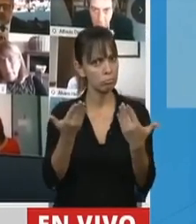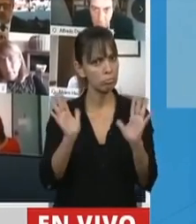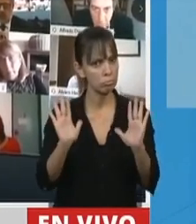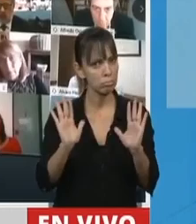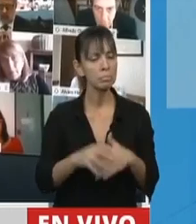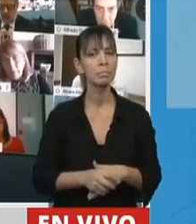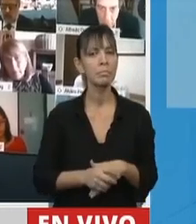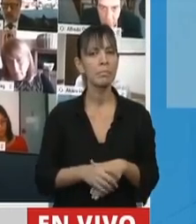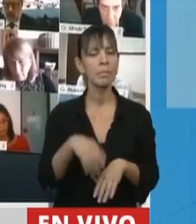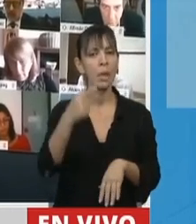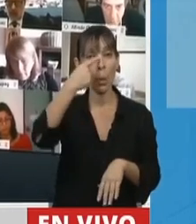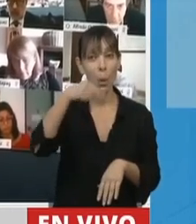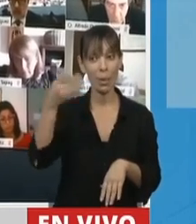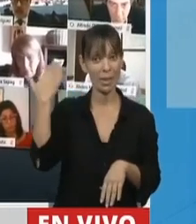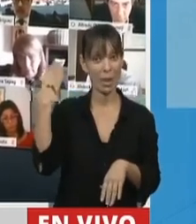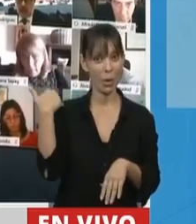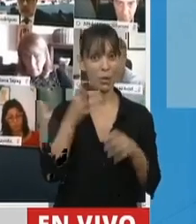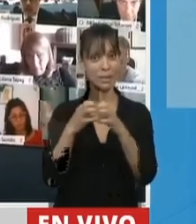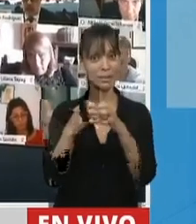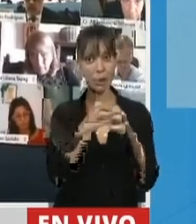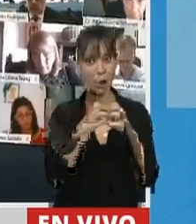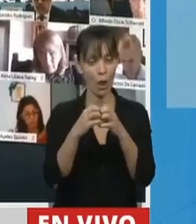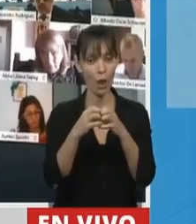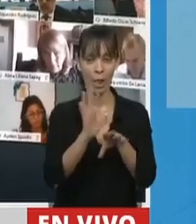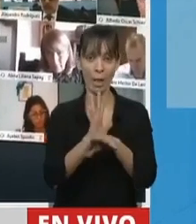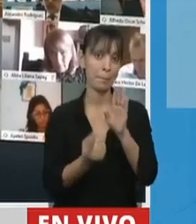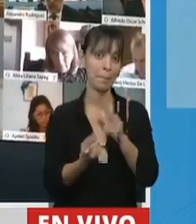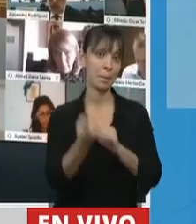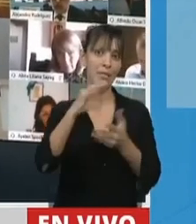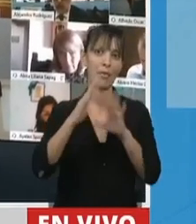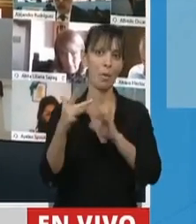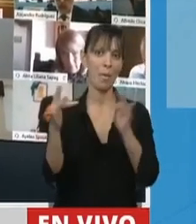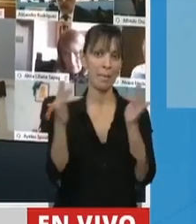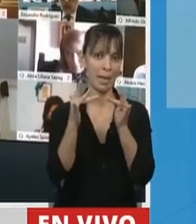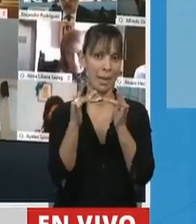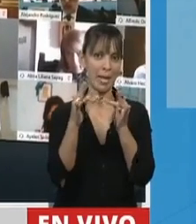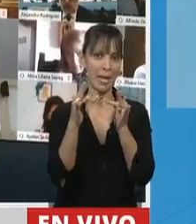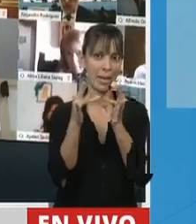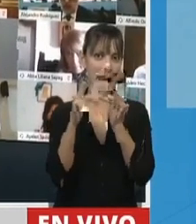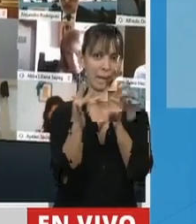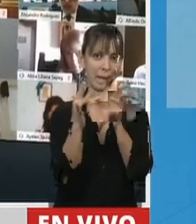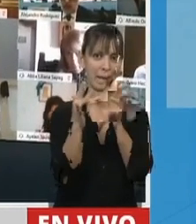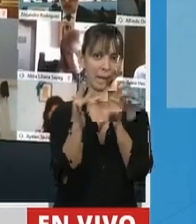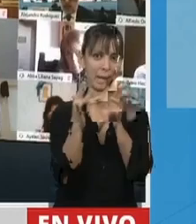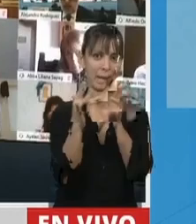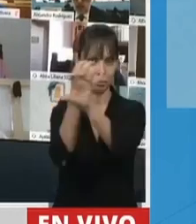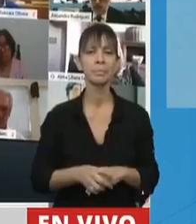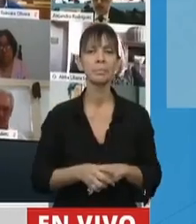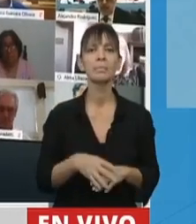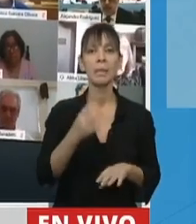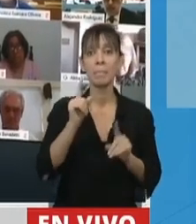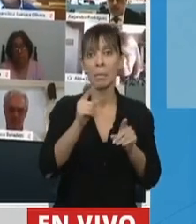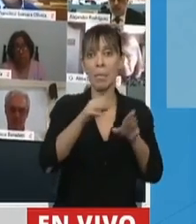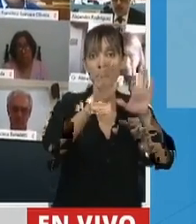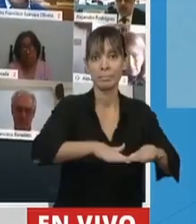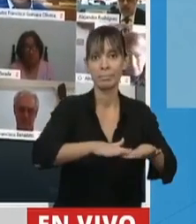además, de que en la última sesión, en la primera de las sesiones con esta modalidad, después del parate del Congreso desde